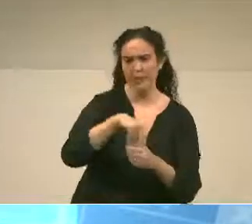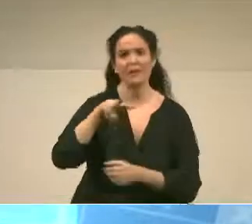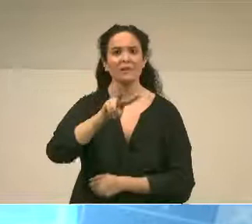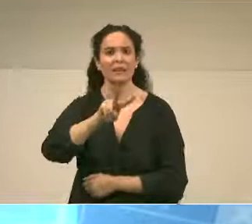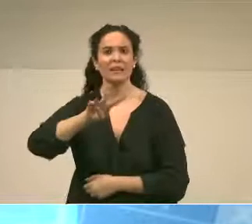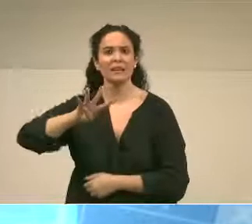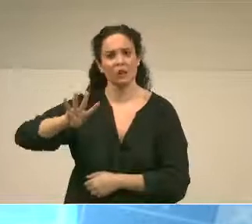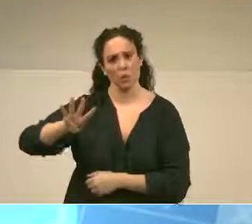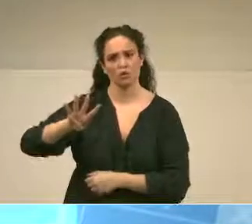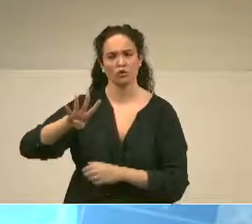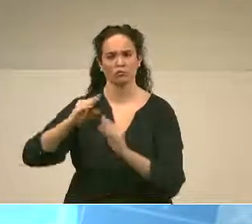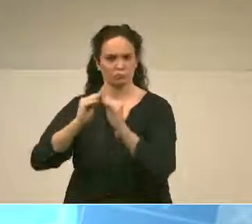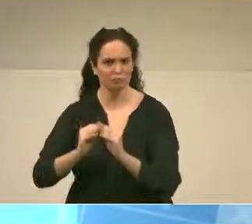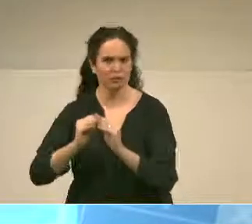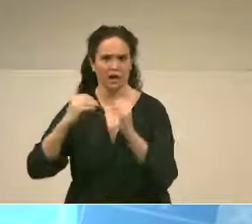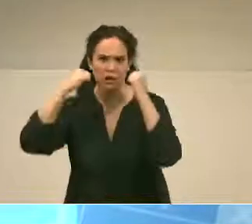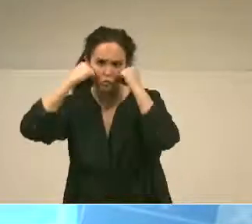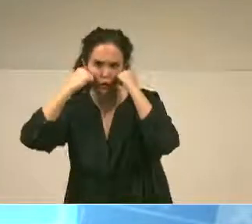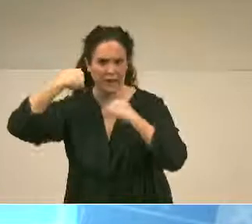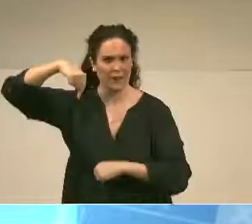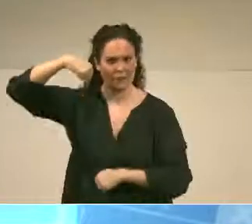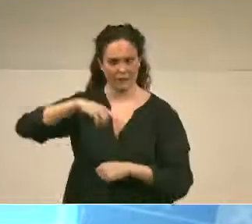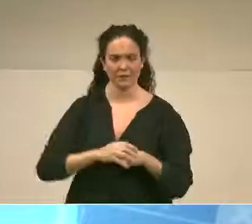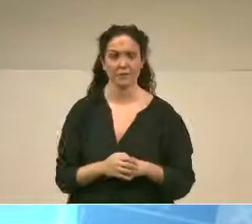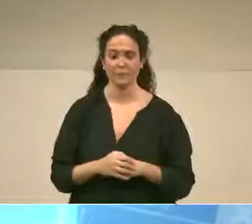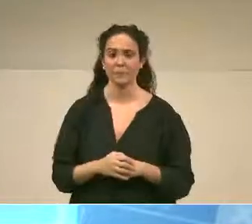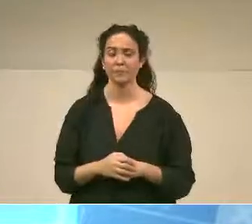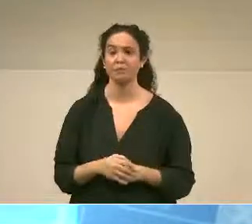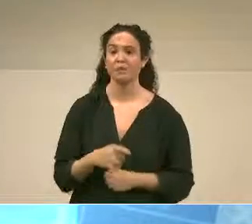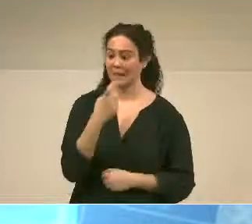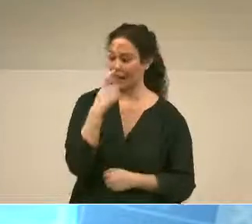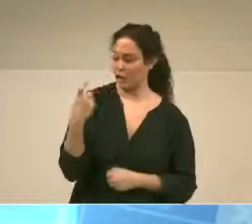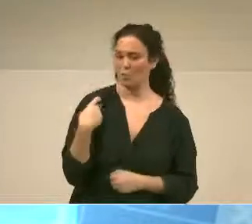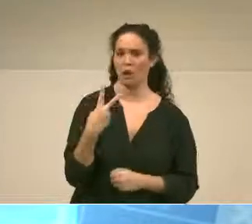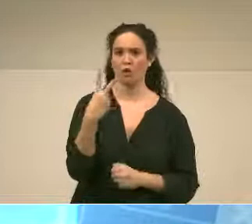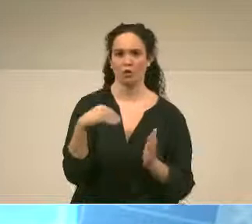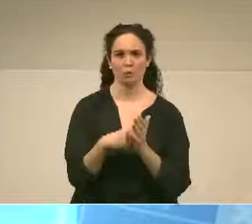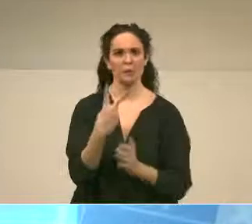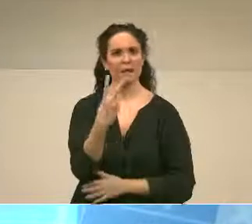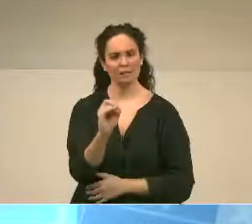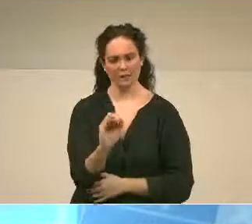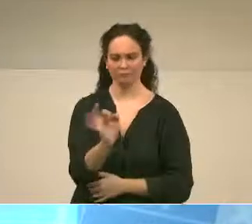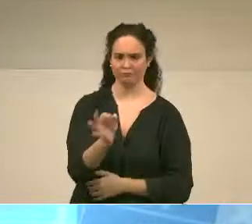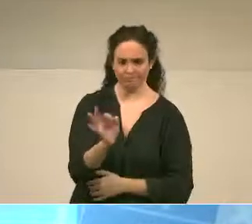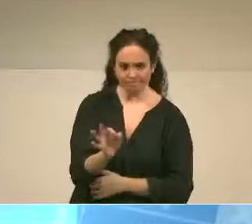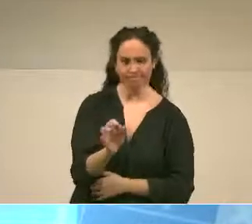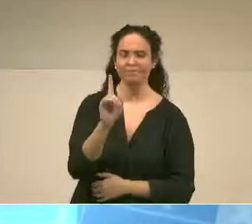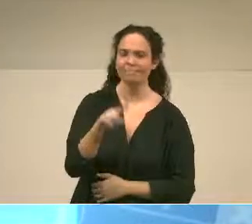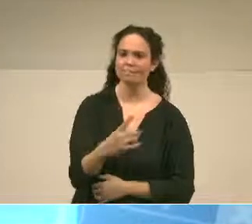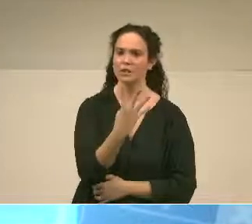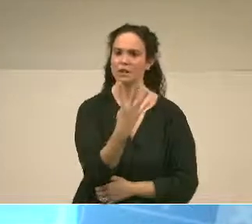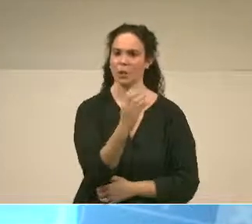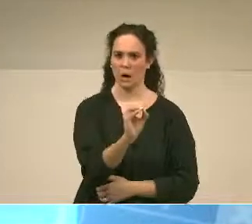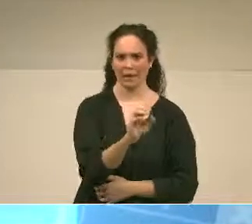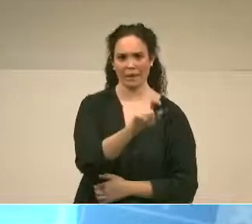tesia egiten. Eta 20. Urtean, naiz eta urte zaila izan dan, beste 40 pertsona kontratatu dira